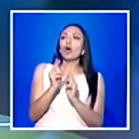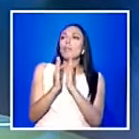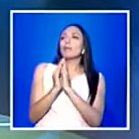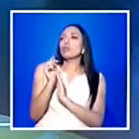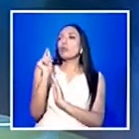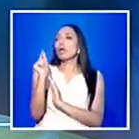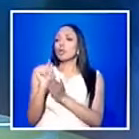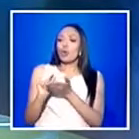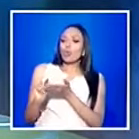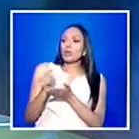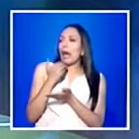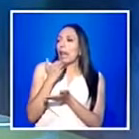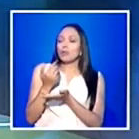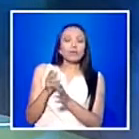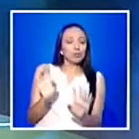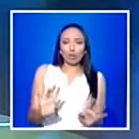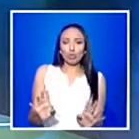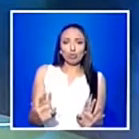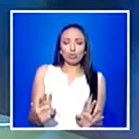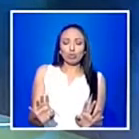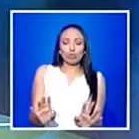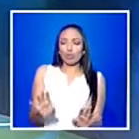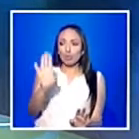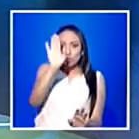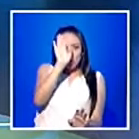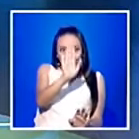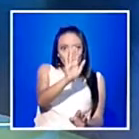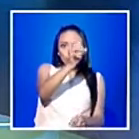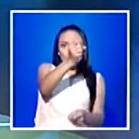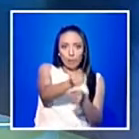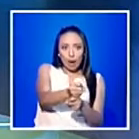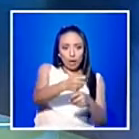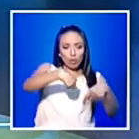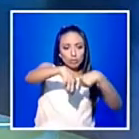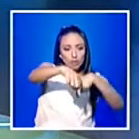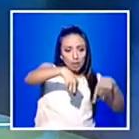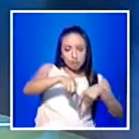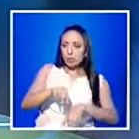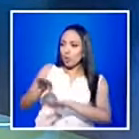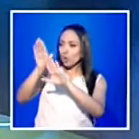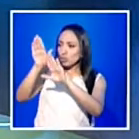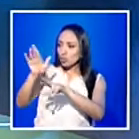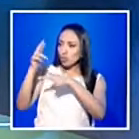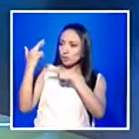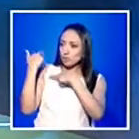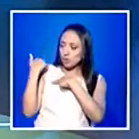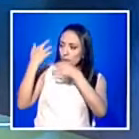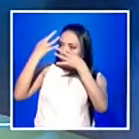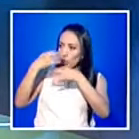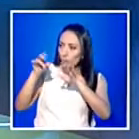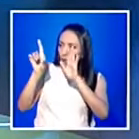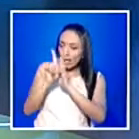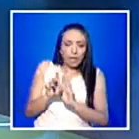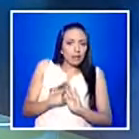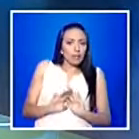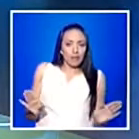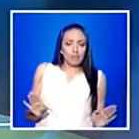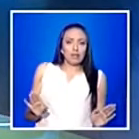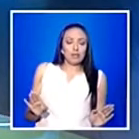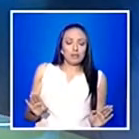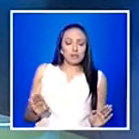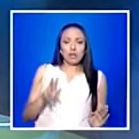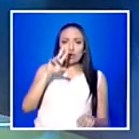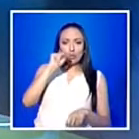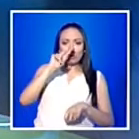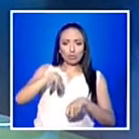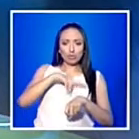los agentes metropolitanos de tránsito, quienes son los encargados de controlar y ver que la movilidad fluya con total